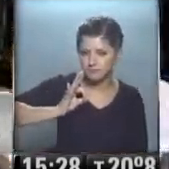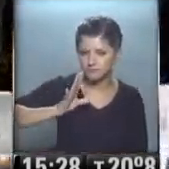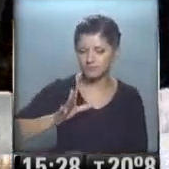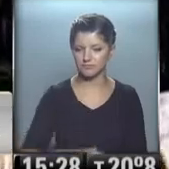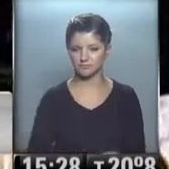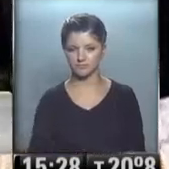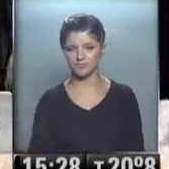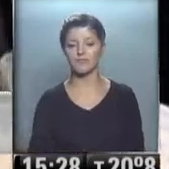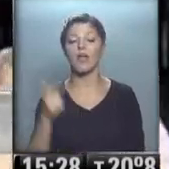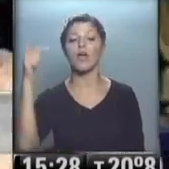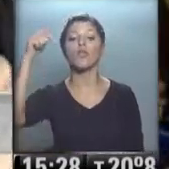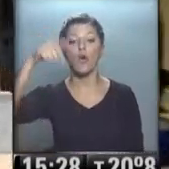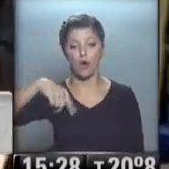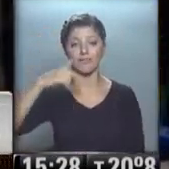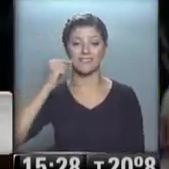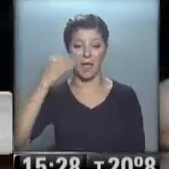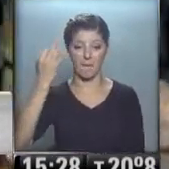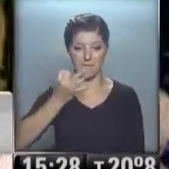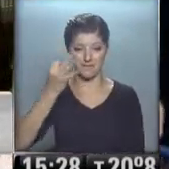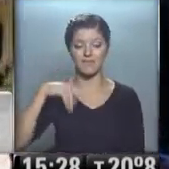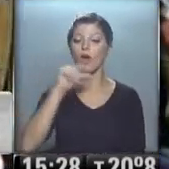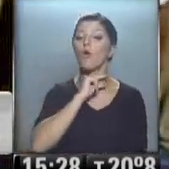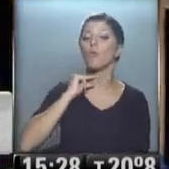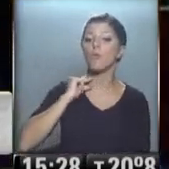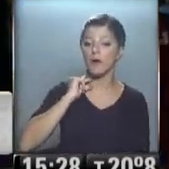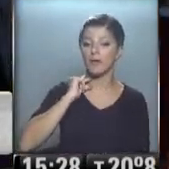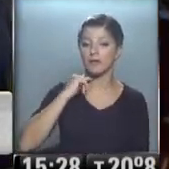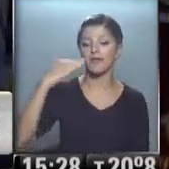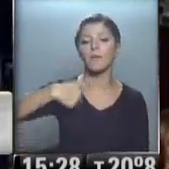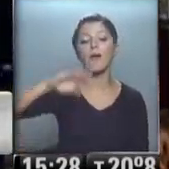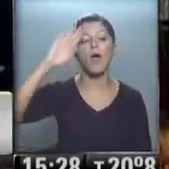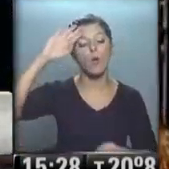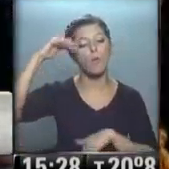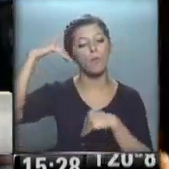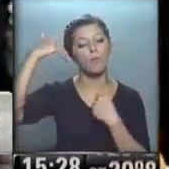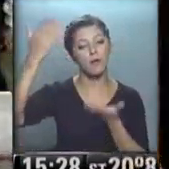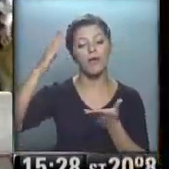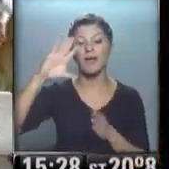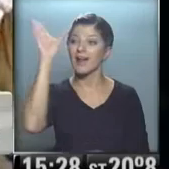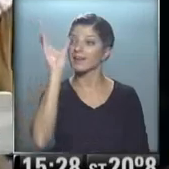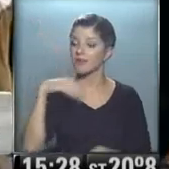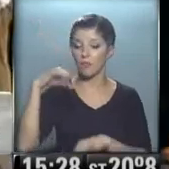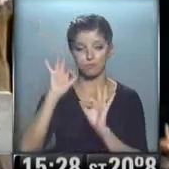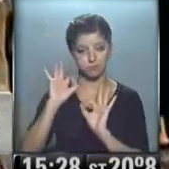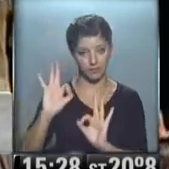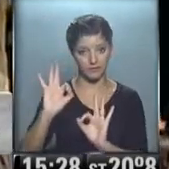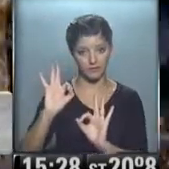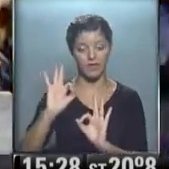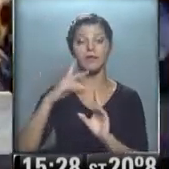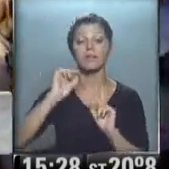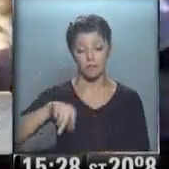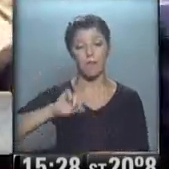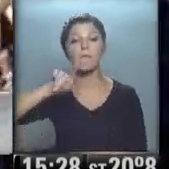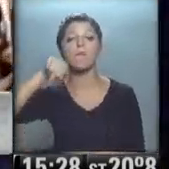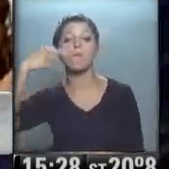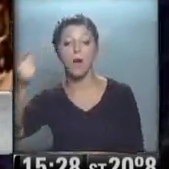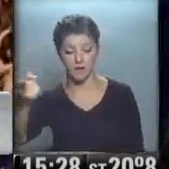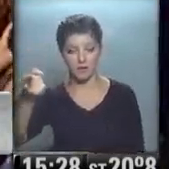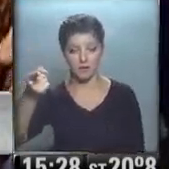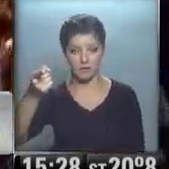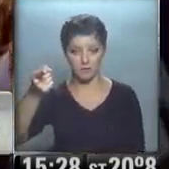Guillermo Torres, de la Villa 19-6 Facundo Berreta, de la Villa 26 Juan Gabriel, también de San Francisco Solano, de